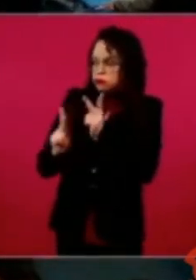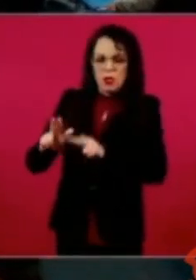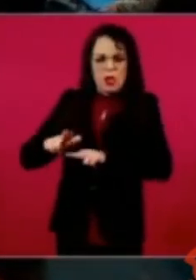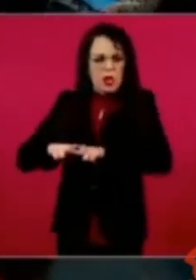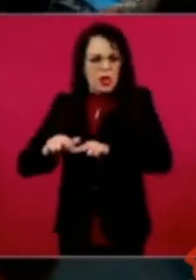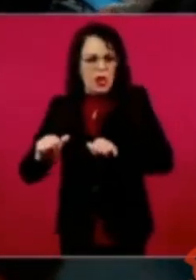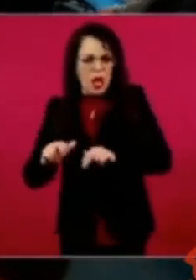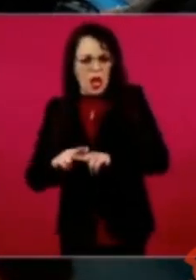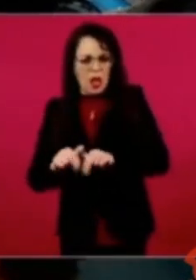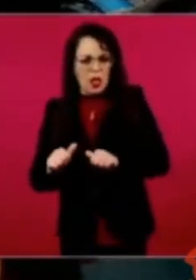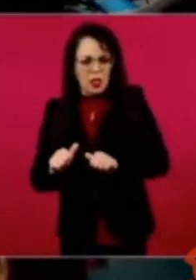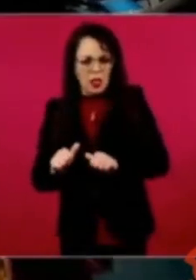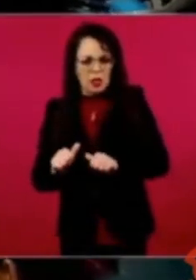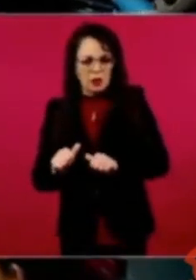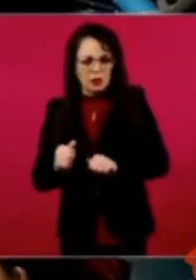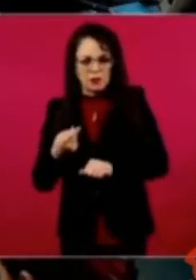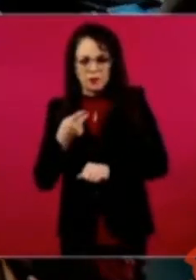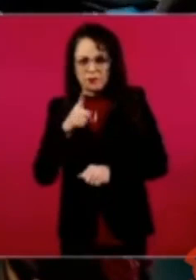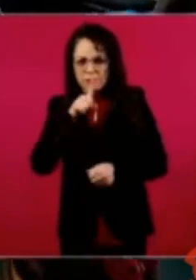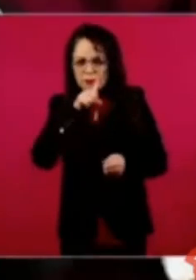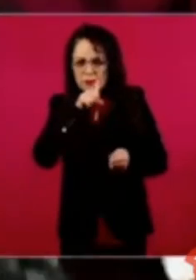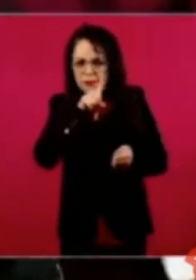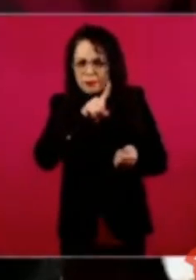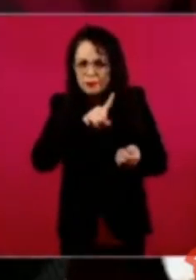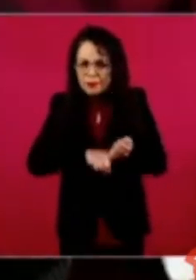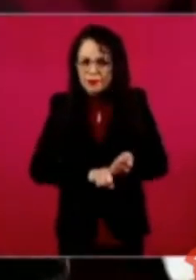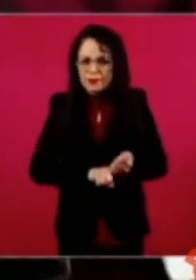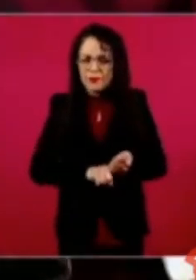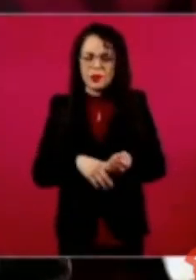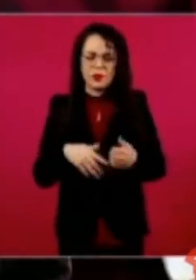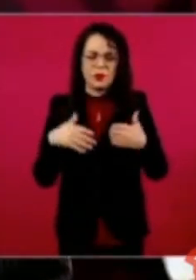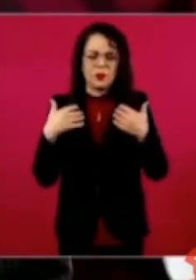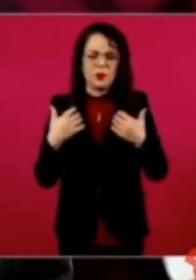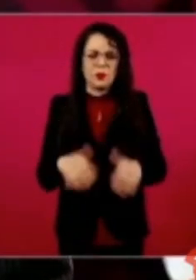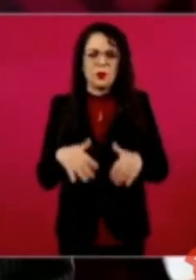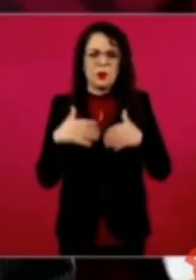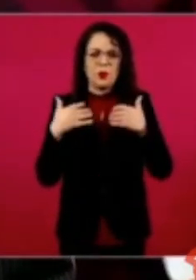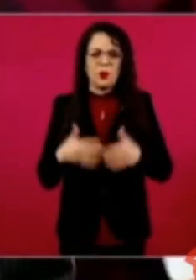y muchísima corrupción, muchísima.